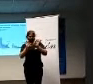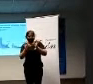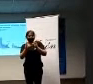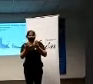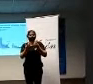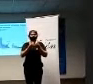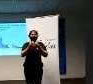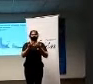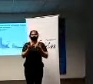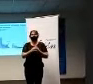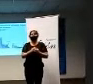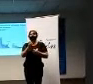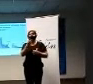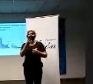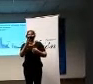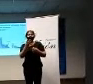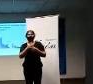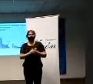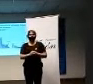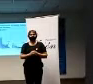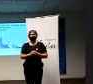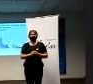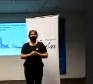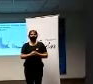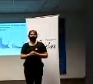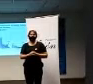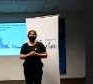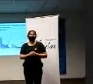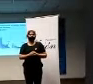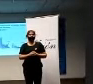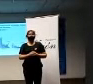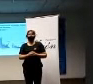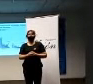ve que disminuyeron los casos, igual hay que estar todavía,